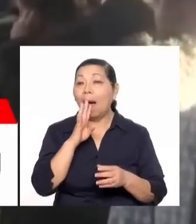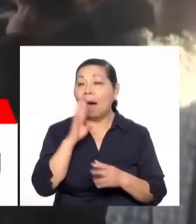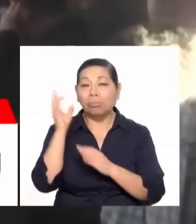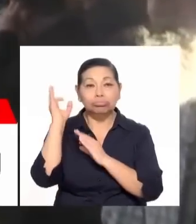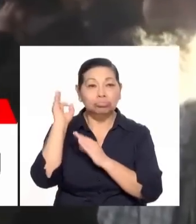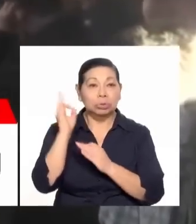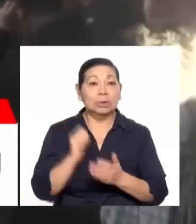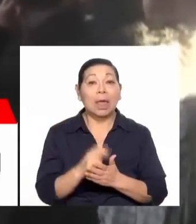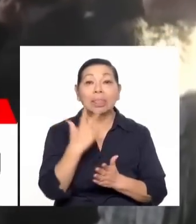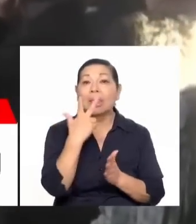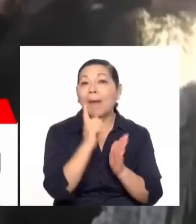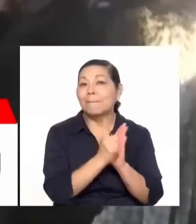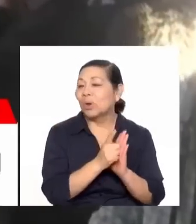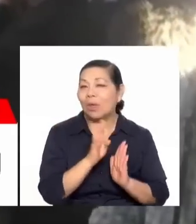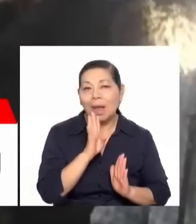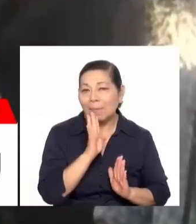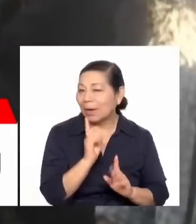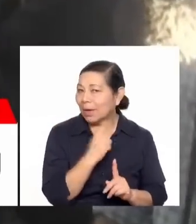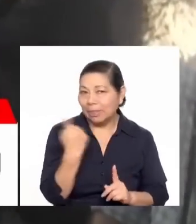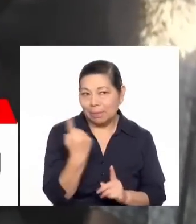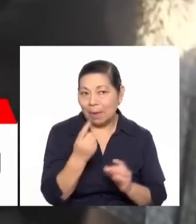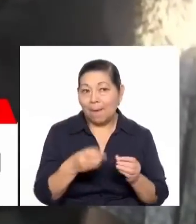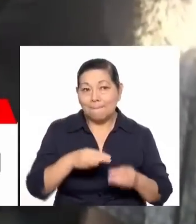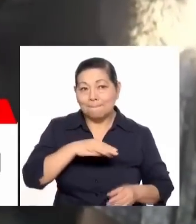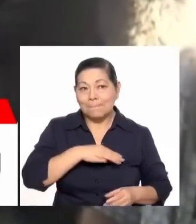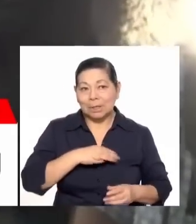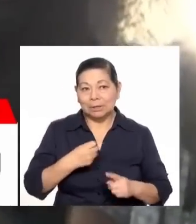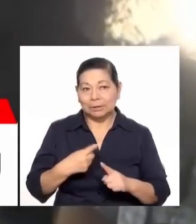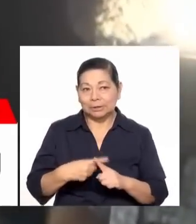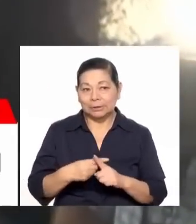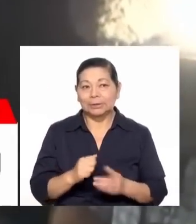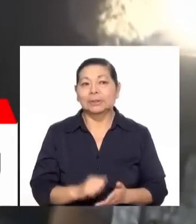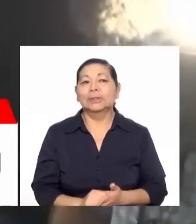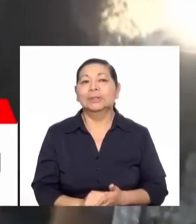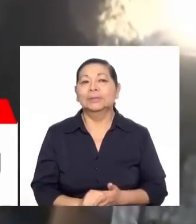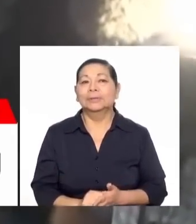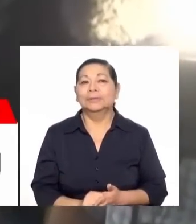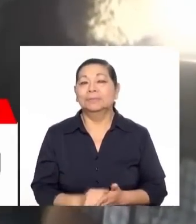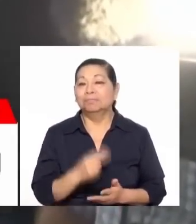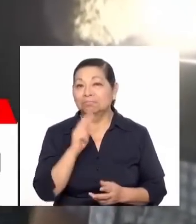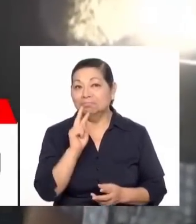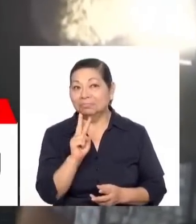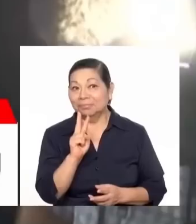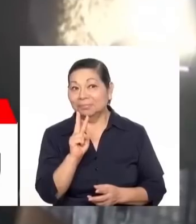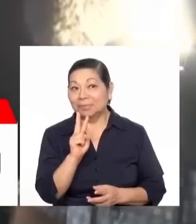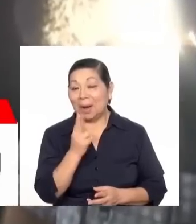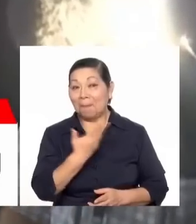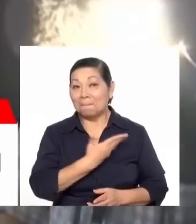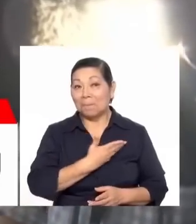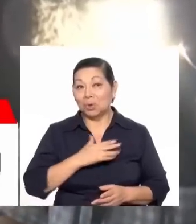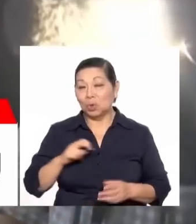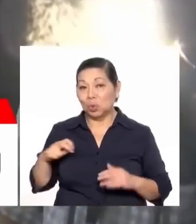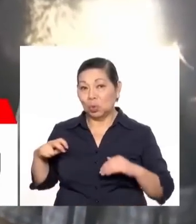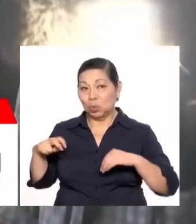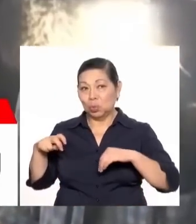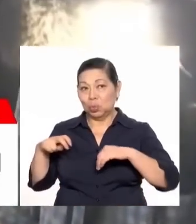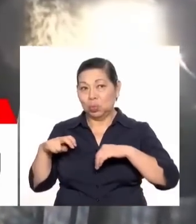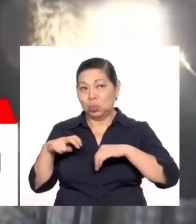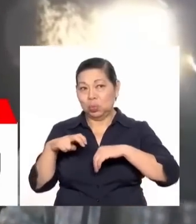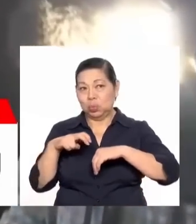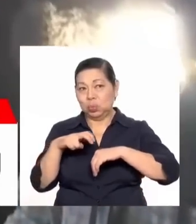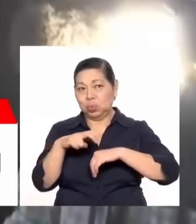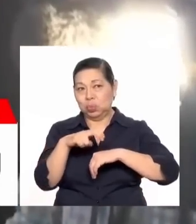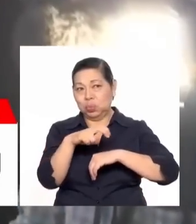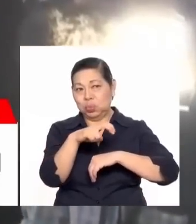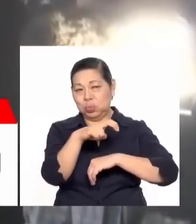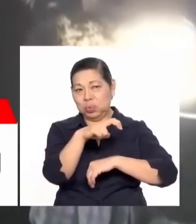palabra durante 3 minutos. Va a estar acompañada de la ministra de Relaciones Exteriores. Ahí vemos la imagen de la presidenta, sube ya a lo que será